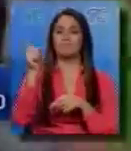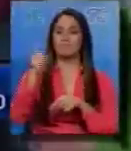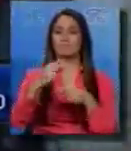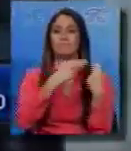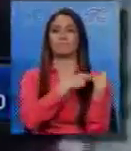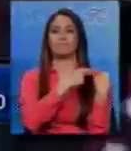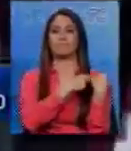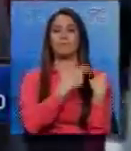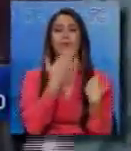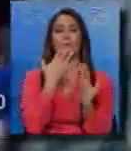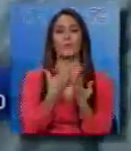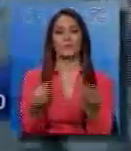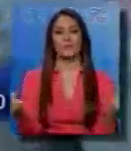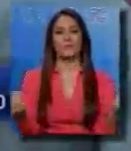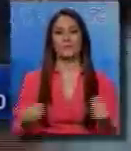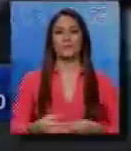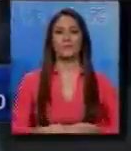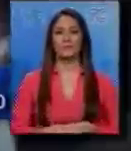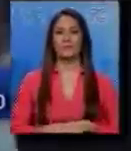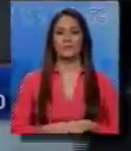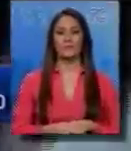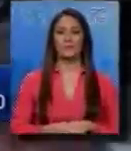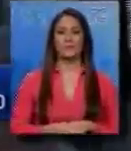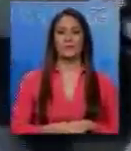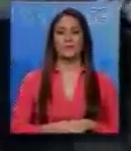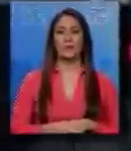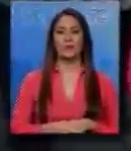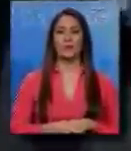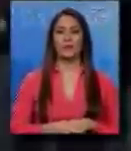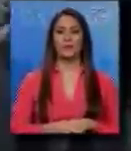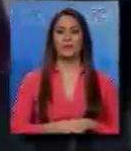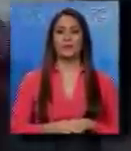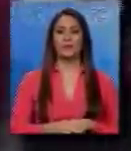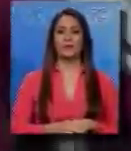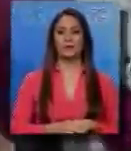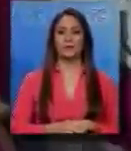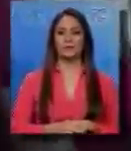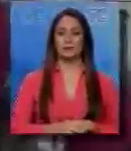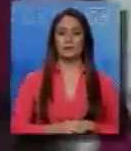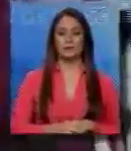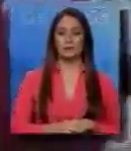encargue de resolver el conflicto. Cristian Usiña, TC Televisión.